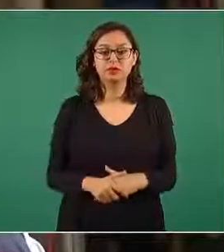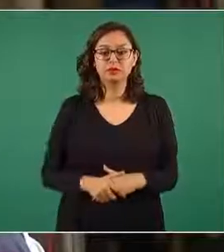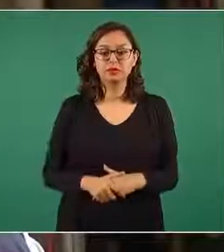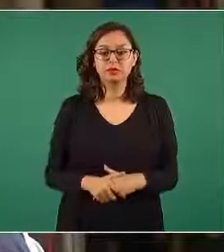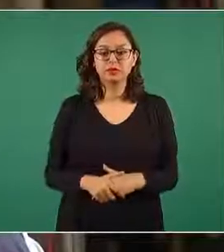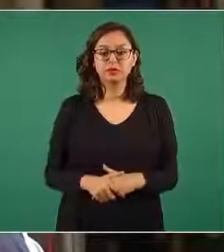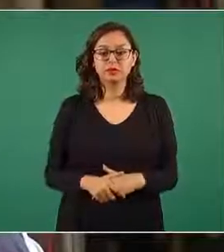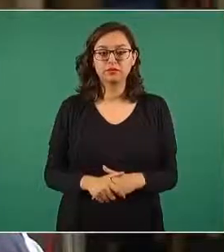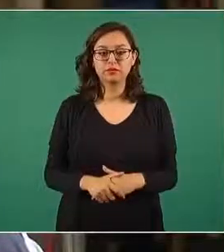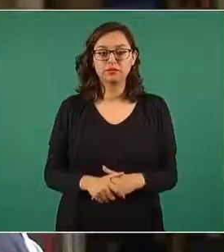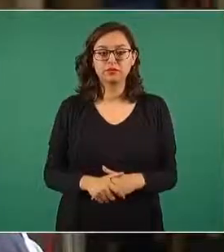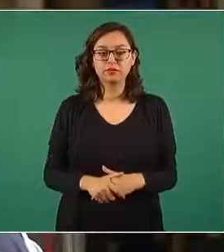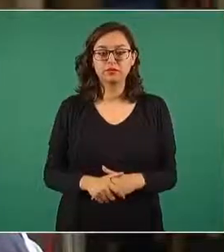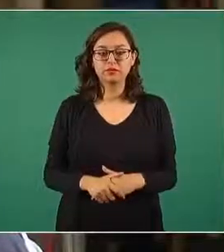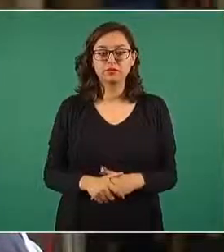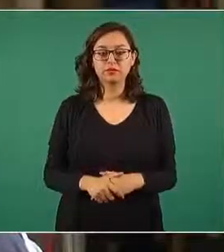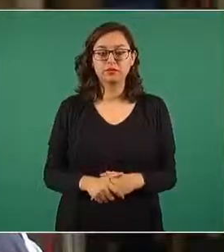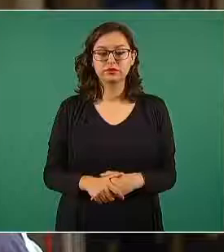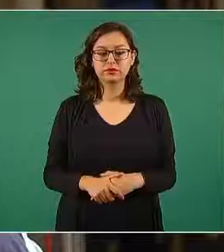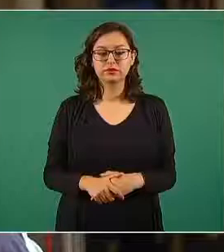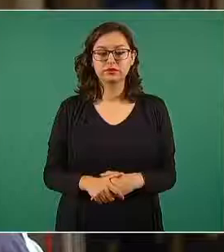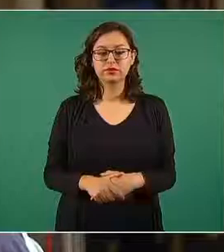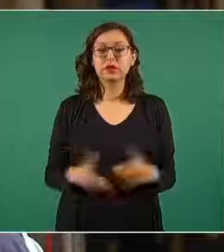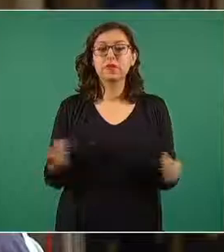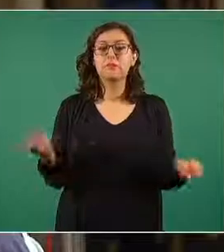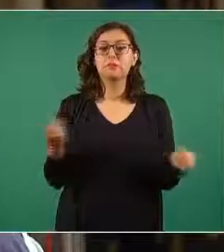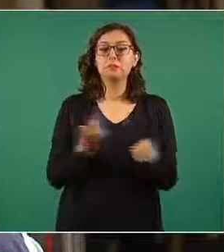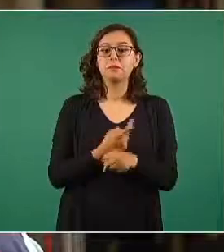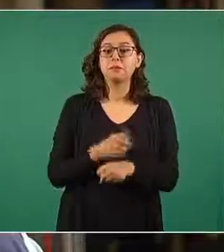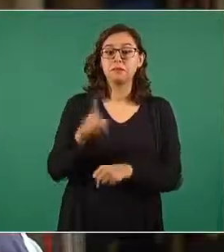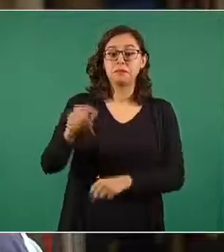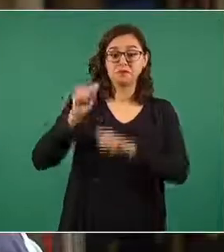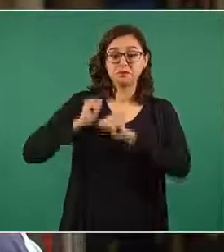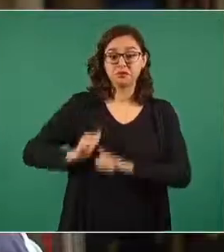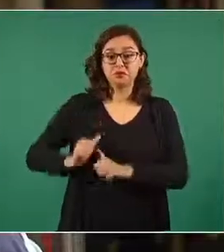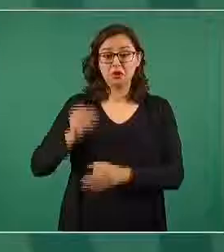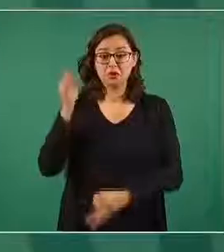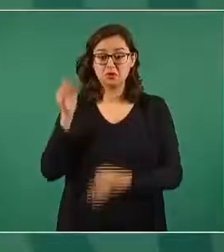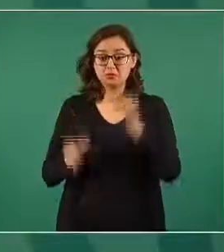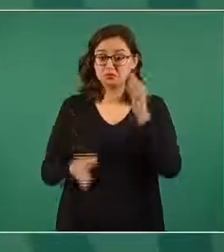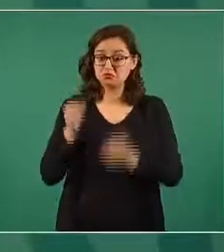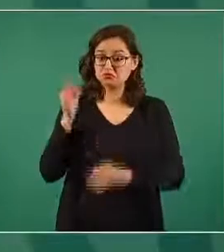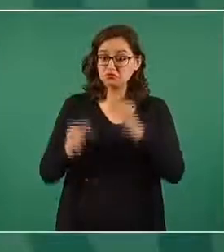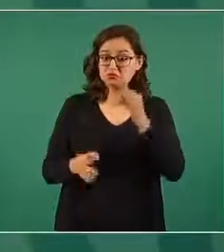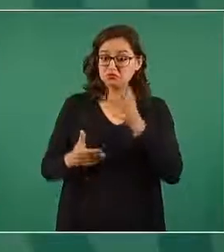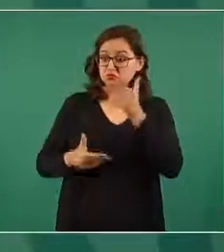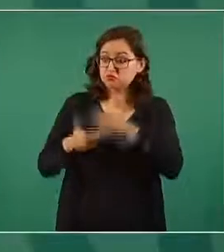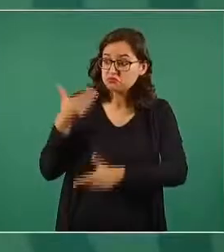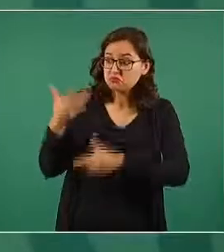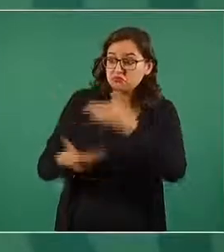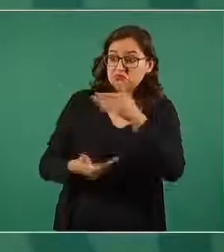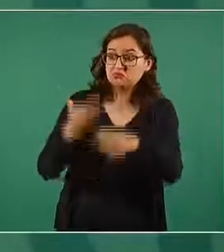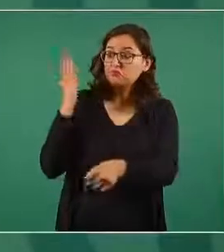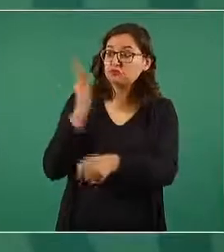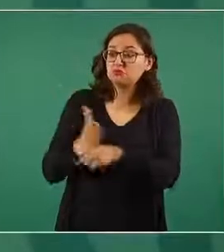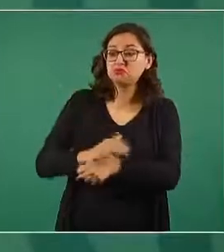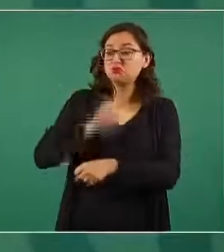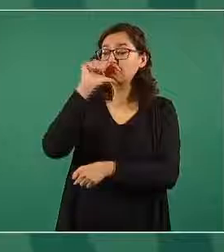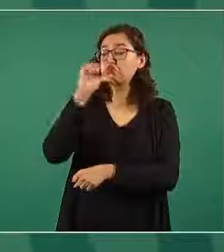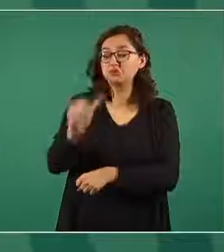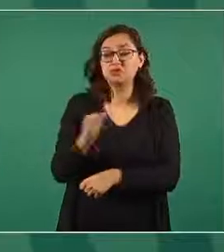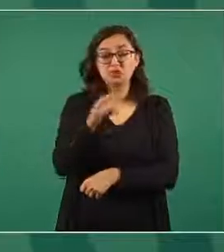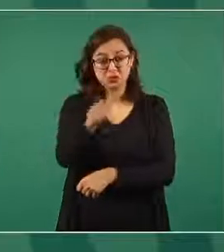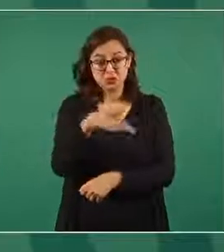Presidente, ¿hay desencanto de usted en el caso de que en el Poder Judicial no se pueda avanzar contra la impunidad? No, ¿saben por